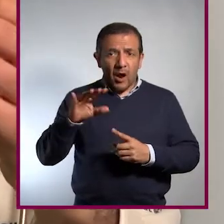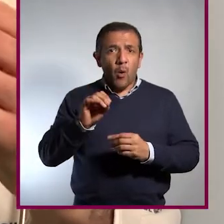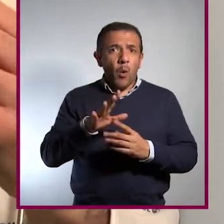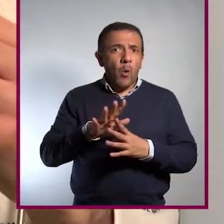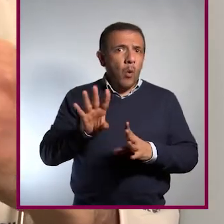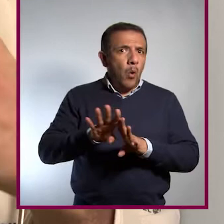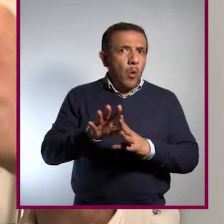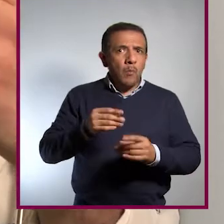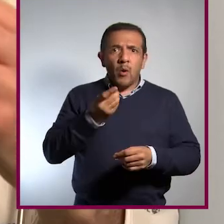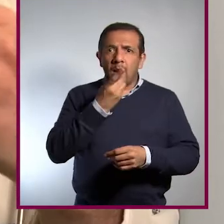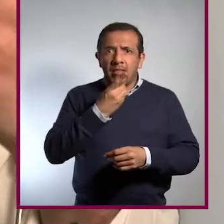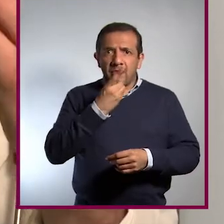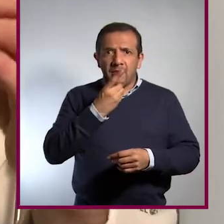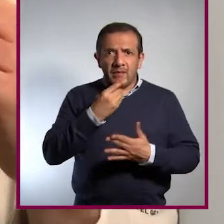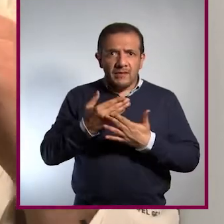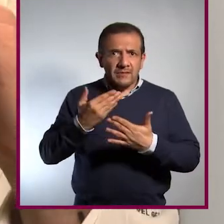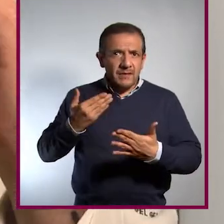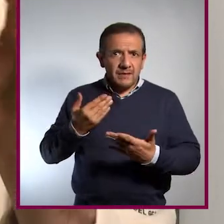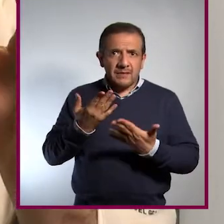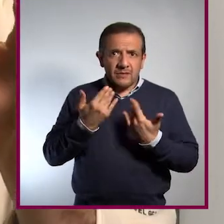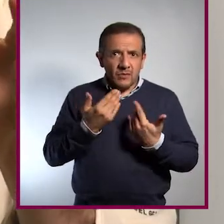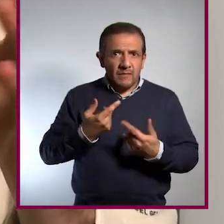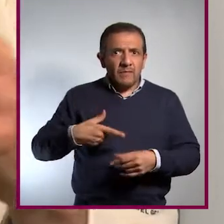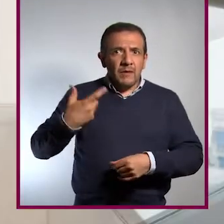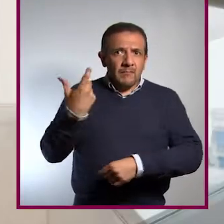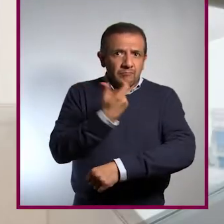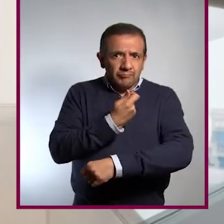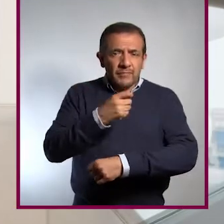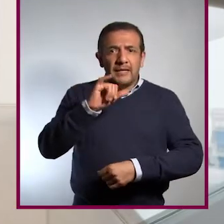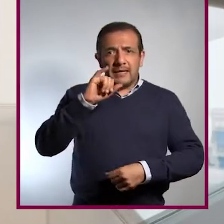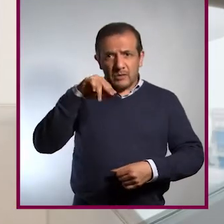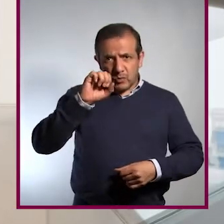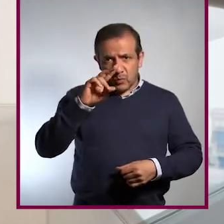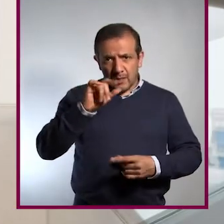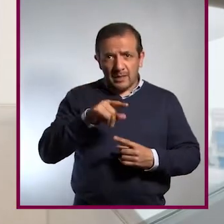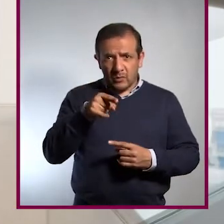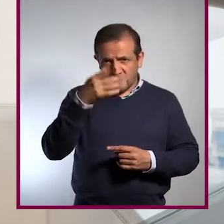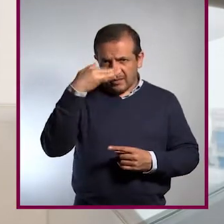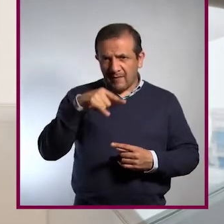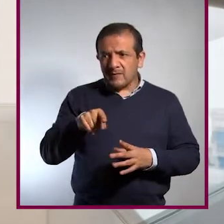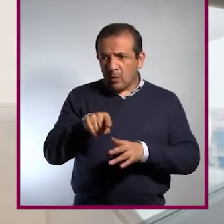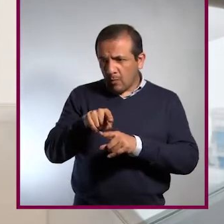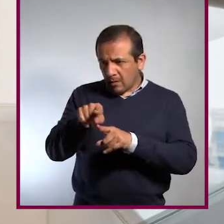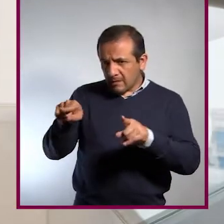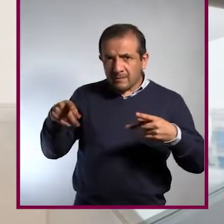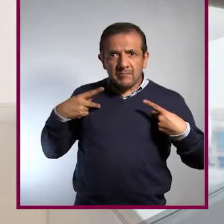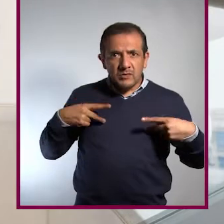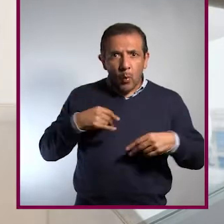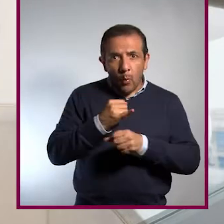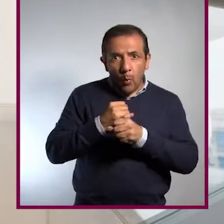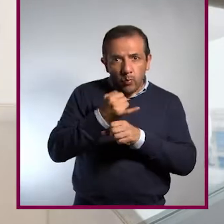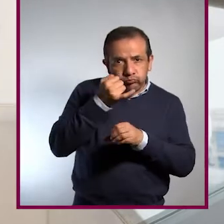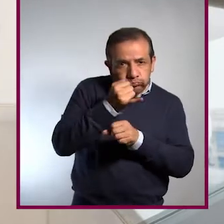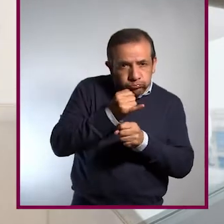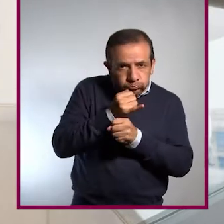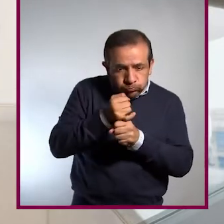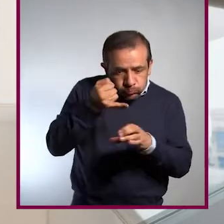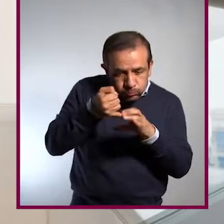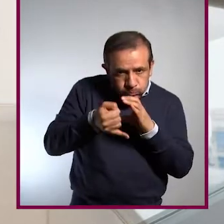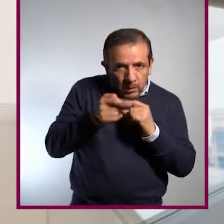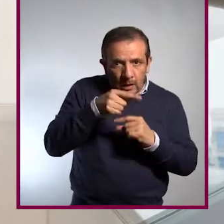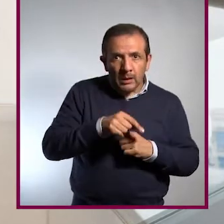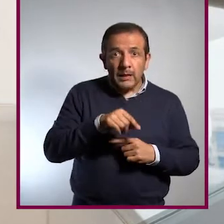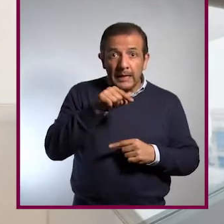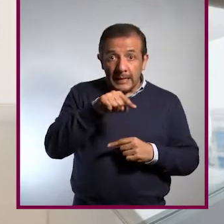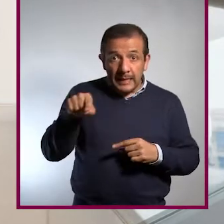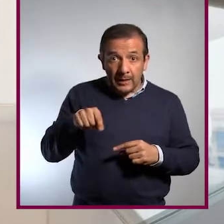¿Qué motiva a todas estas personas de ciencia? ¿Qué significa reconocerlos con el que quizás sea el